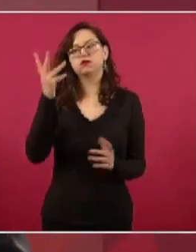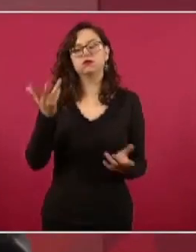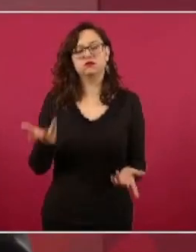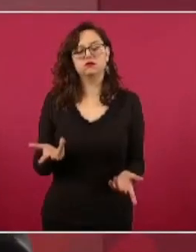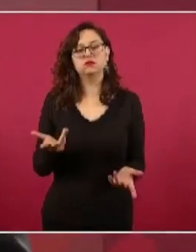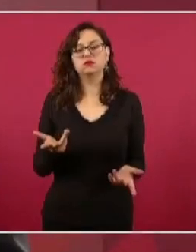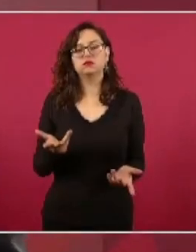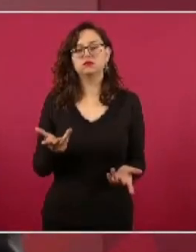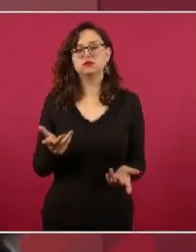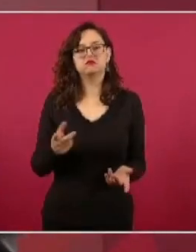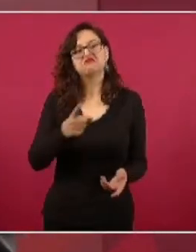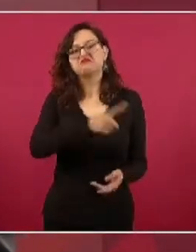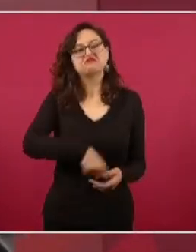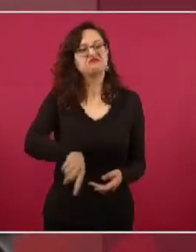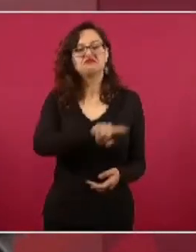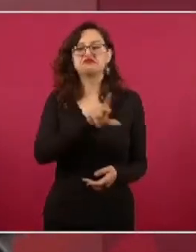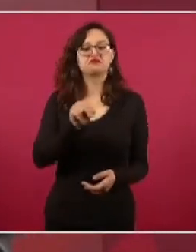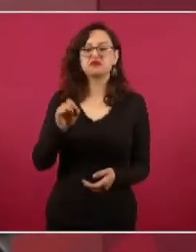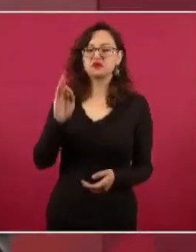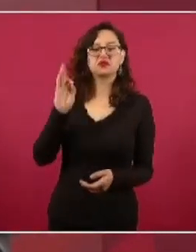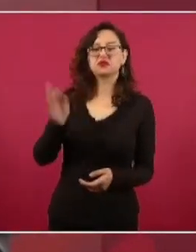que el pueblo es inteligente.